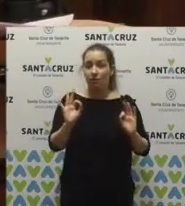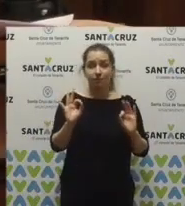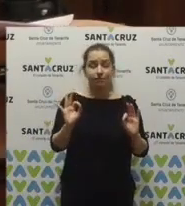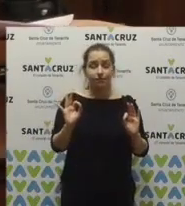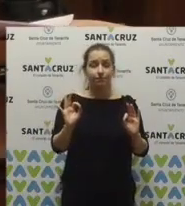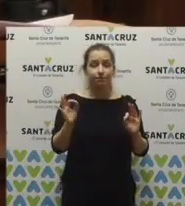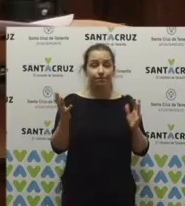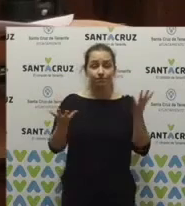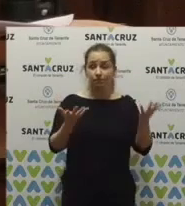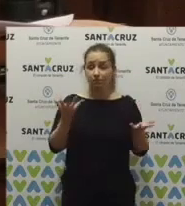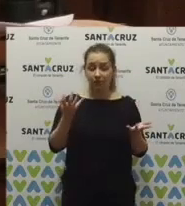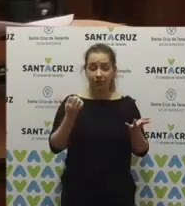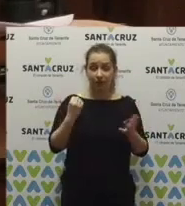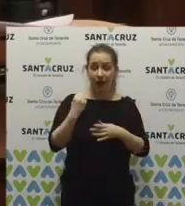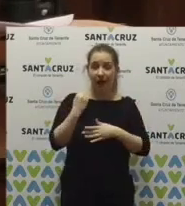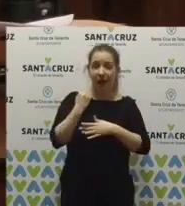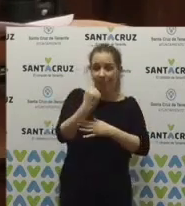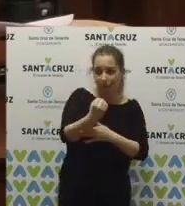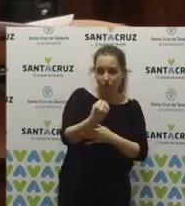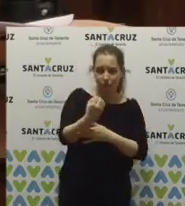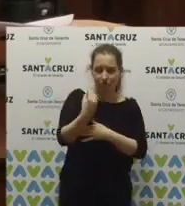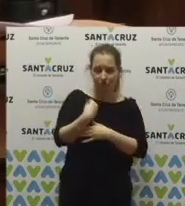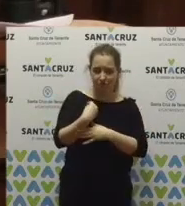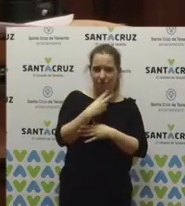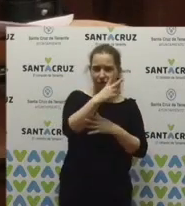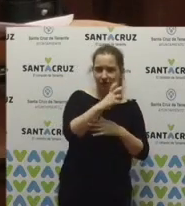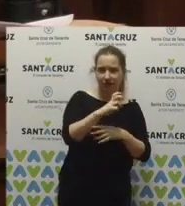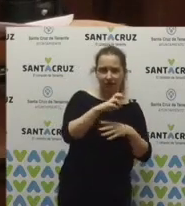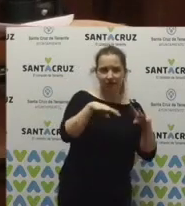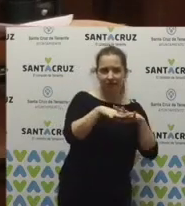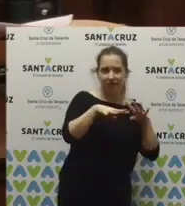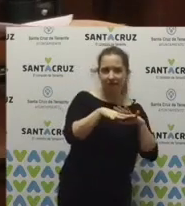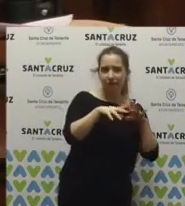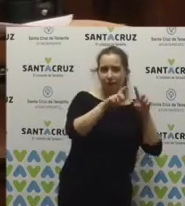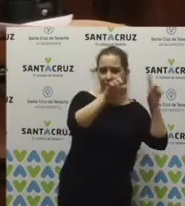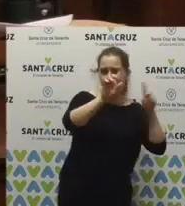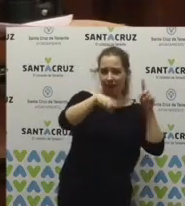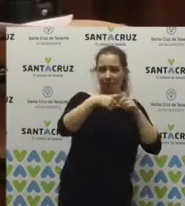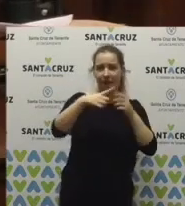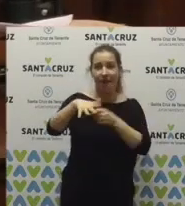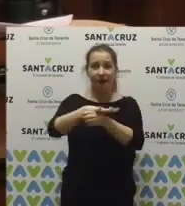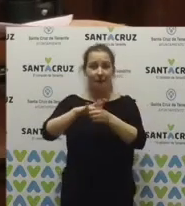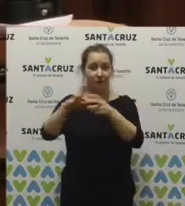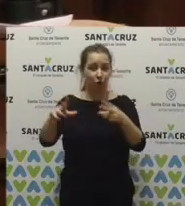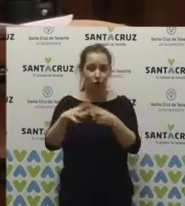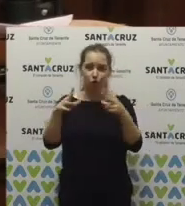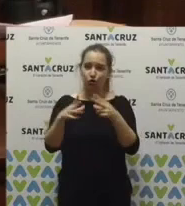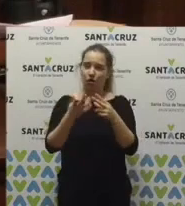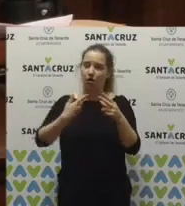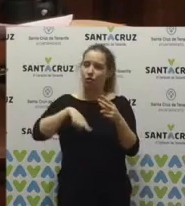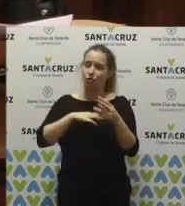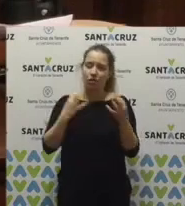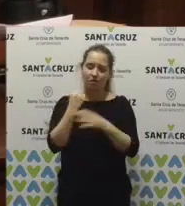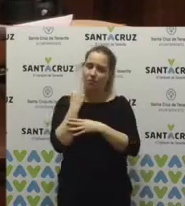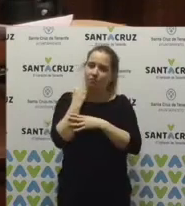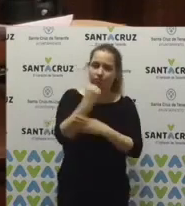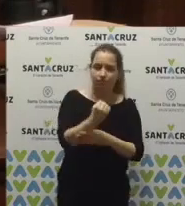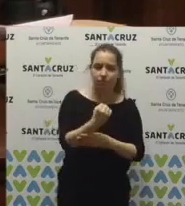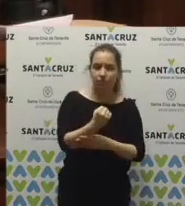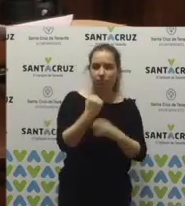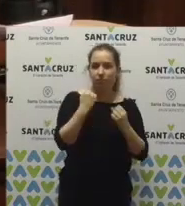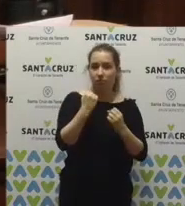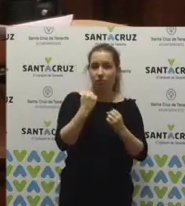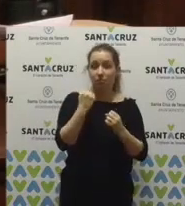de todo el apoyo que tanto el tejido empresarial como en el ámbito social vamos a tener que hacer considero que es un documento realista